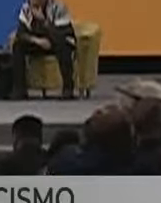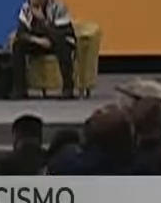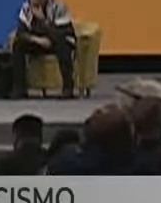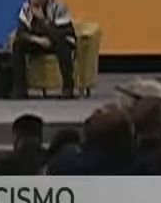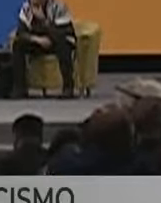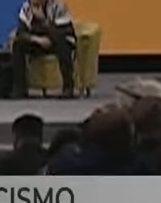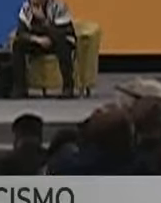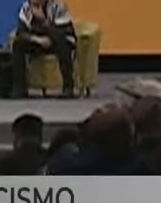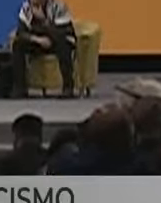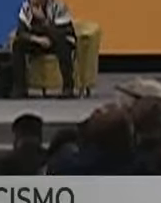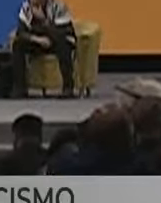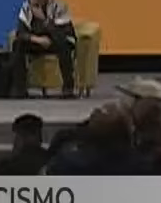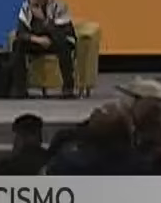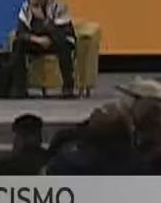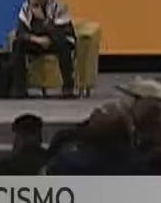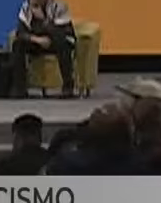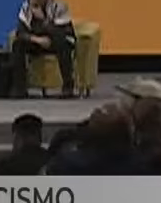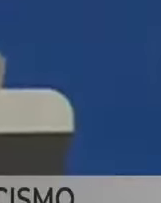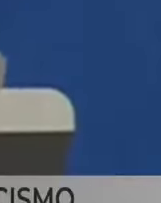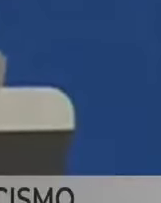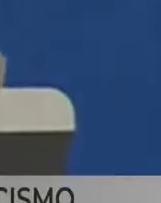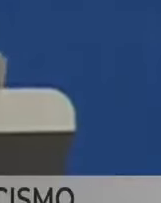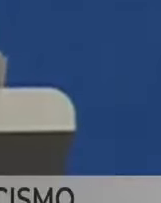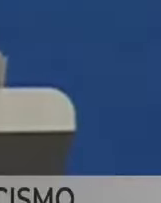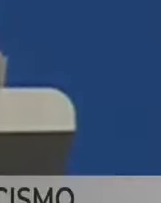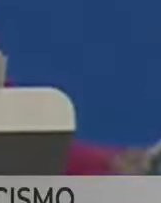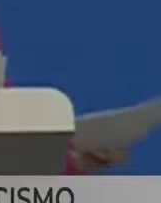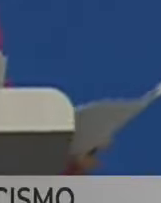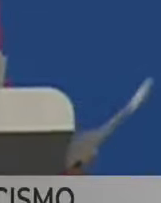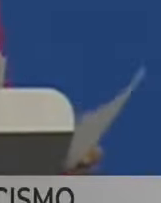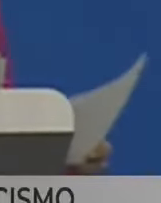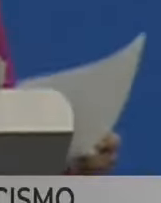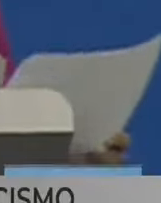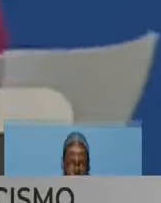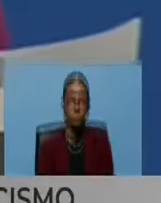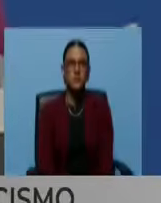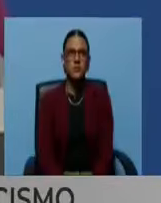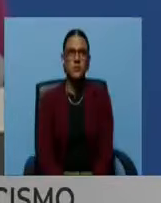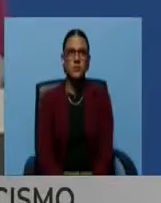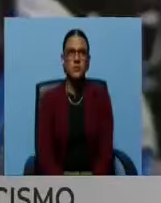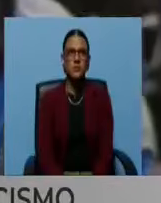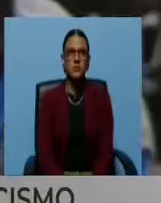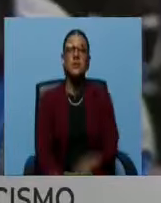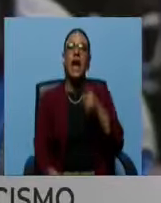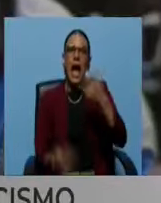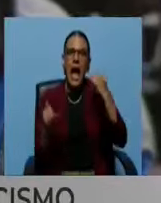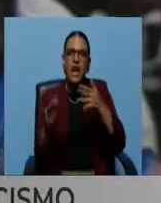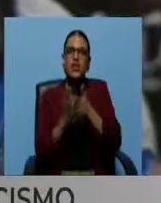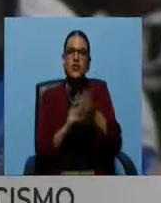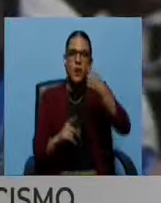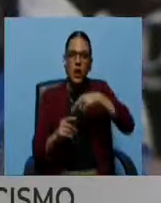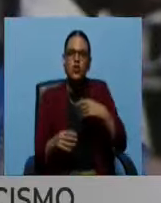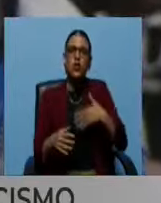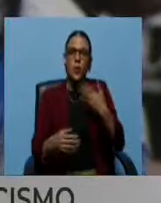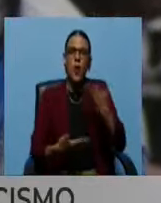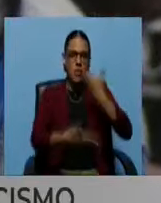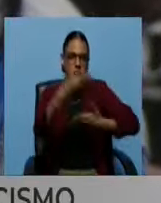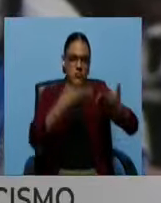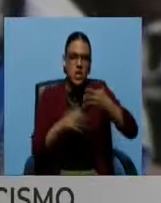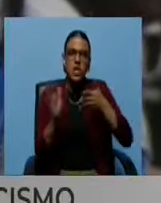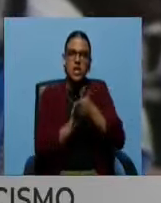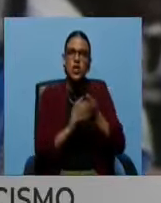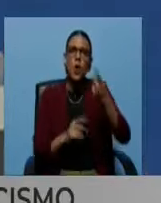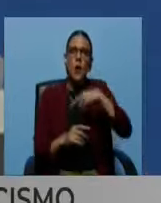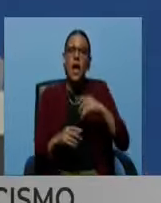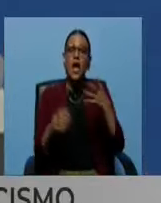para los museos y hay hoy una política de tolerancia, de coexistencia y de convivencia con los